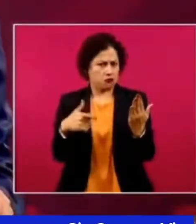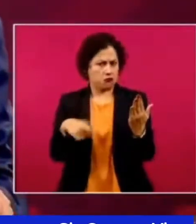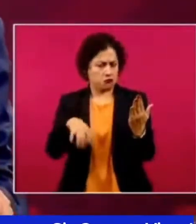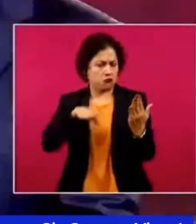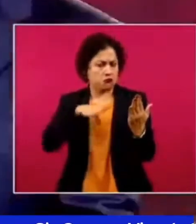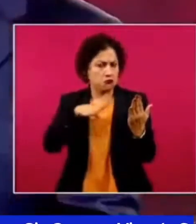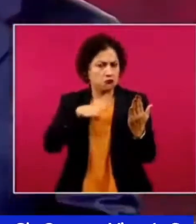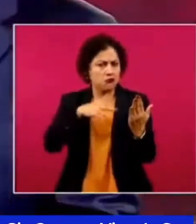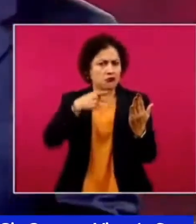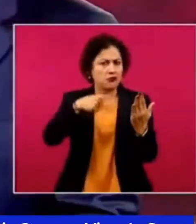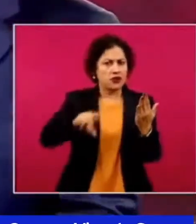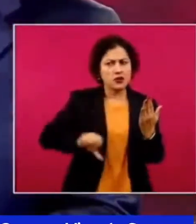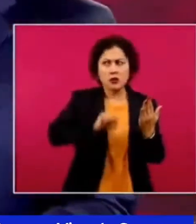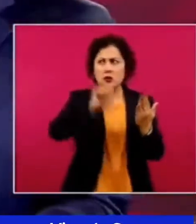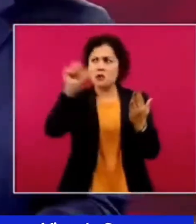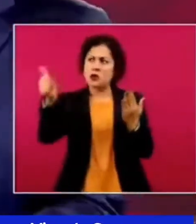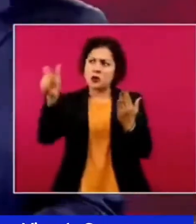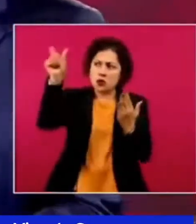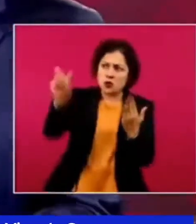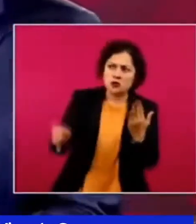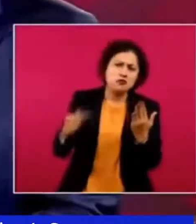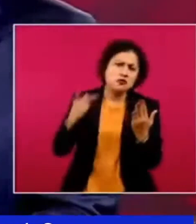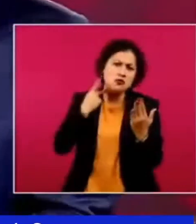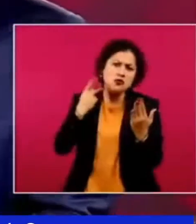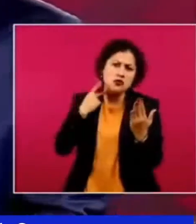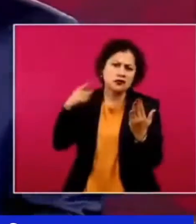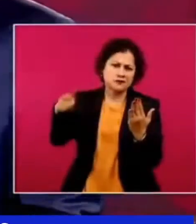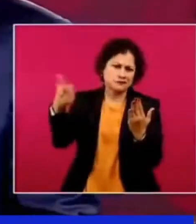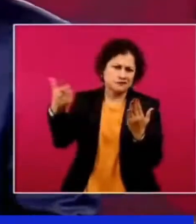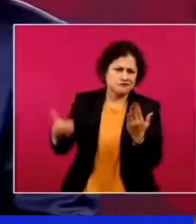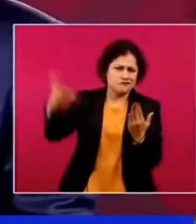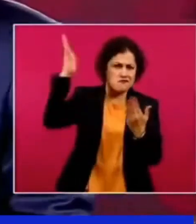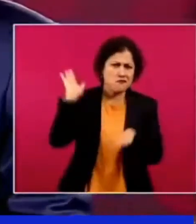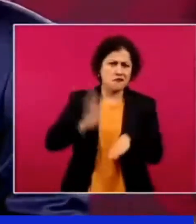más, o traficantes de influencia.